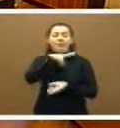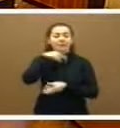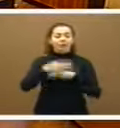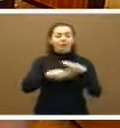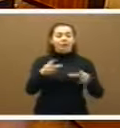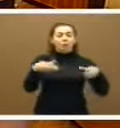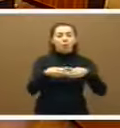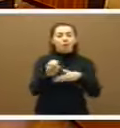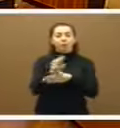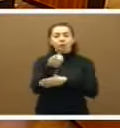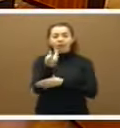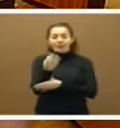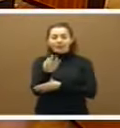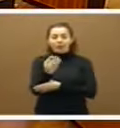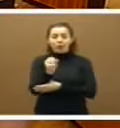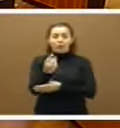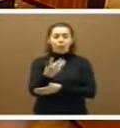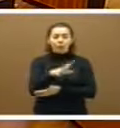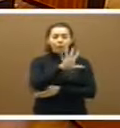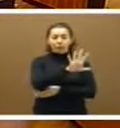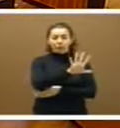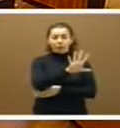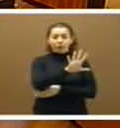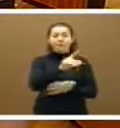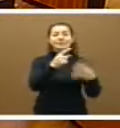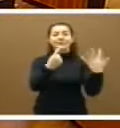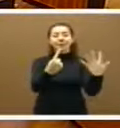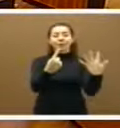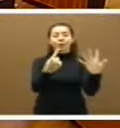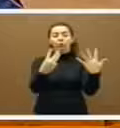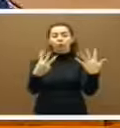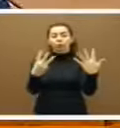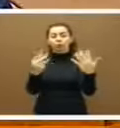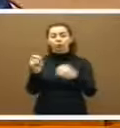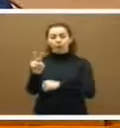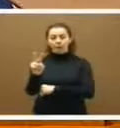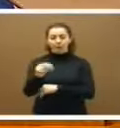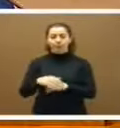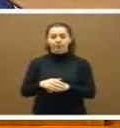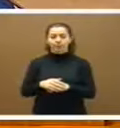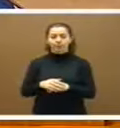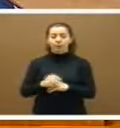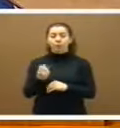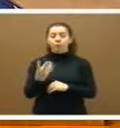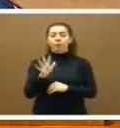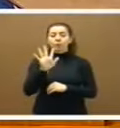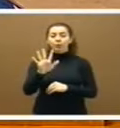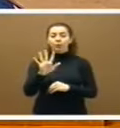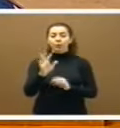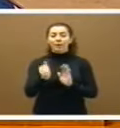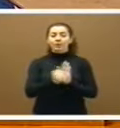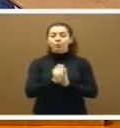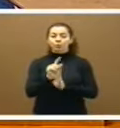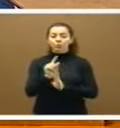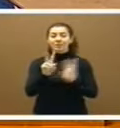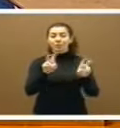Parlamentario Socialista, que son las nº 5, 6, 8 y 12. La enmienda nº 5 al título primero,